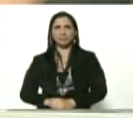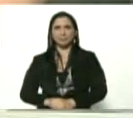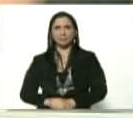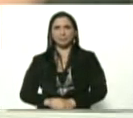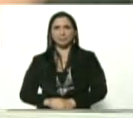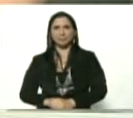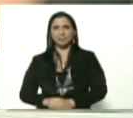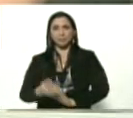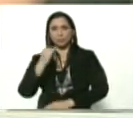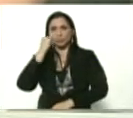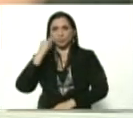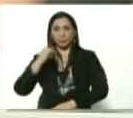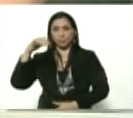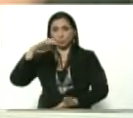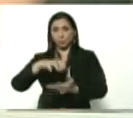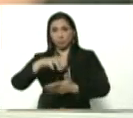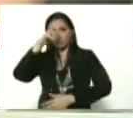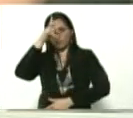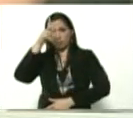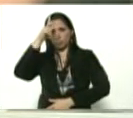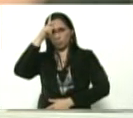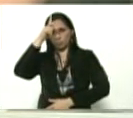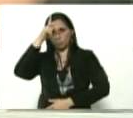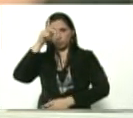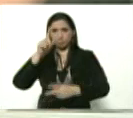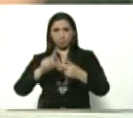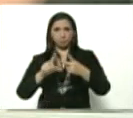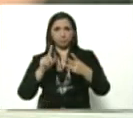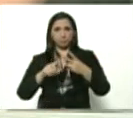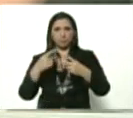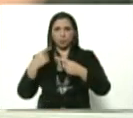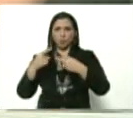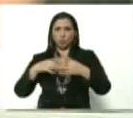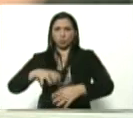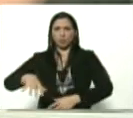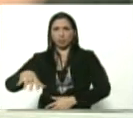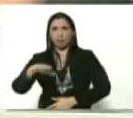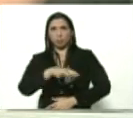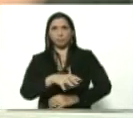En Zulia, Falcón y otros estados.